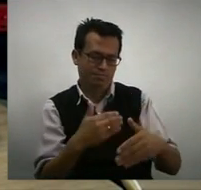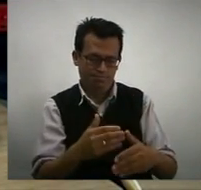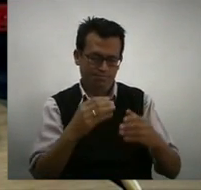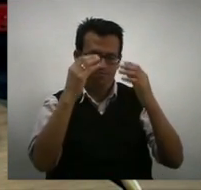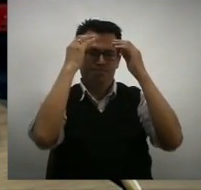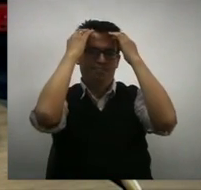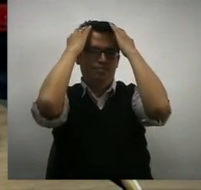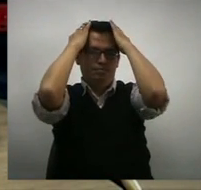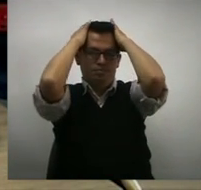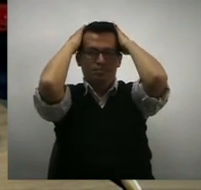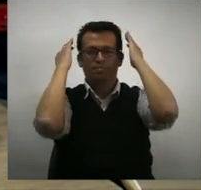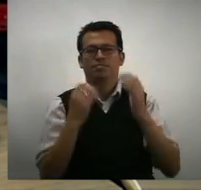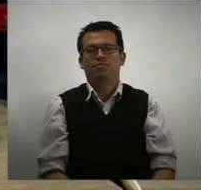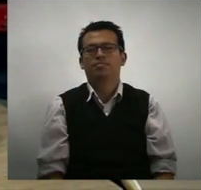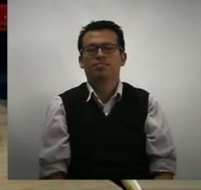deviene Yahvé.